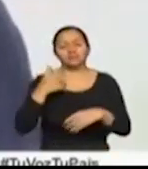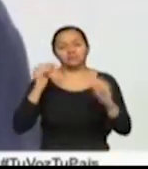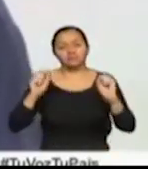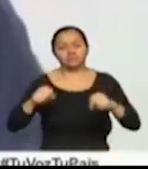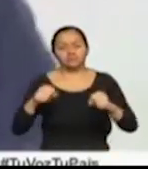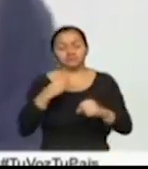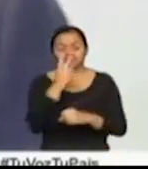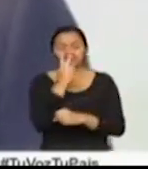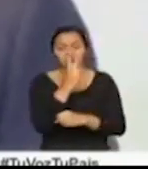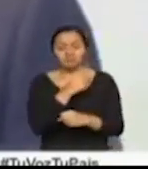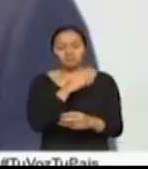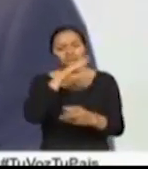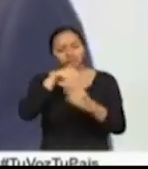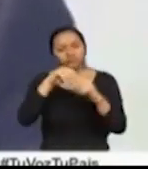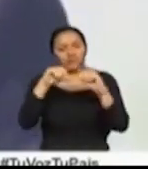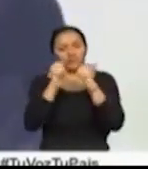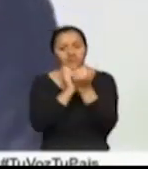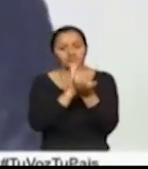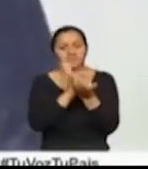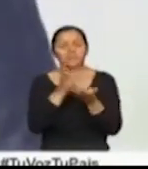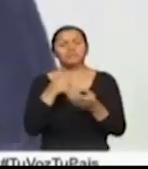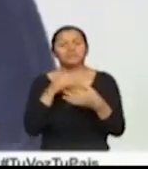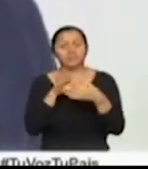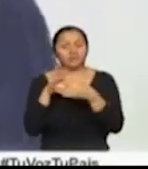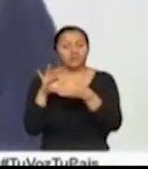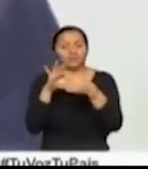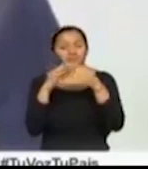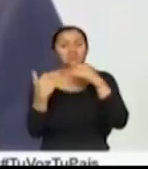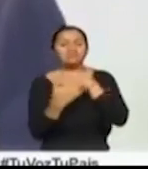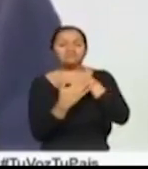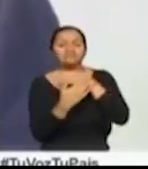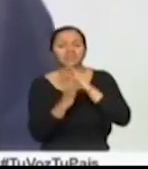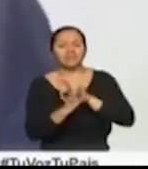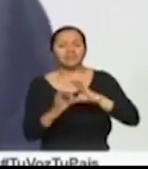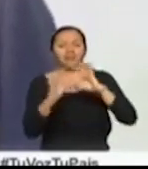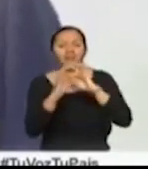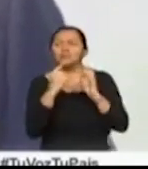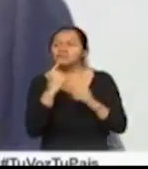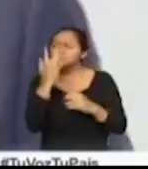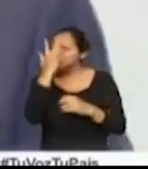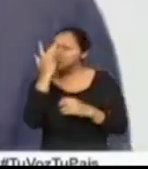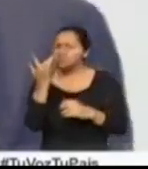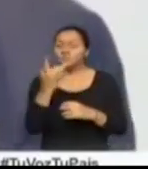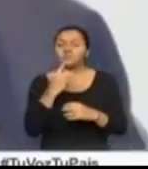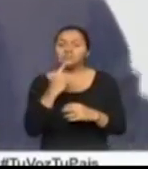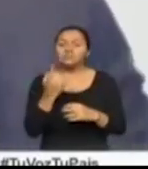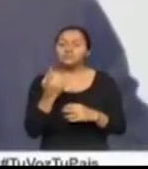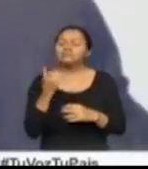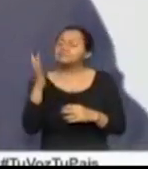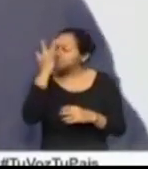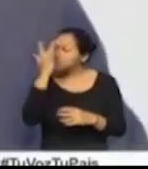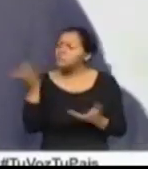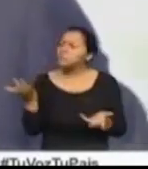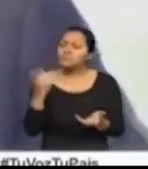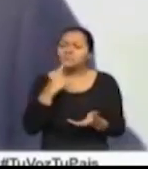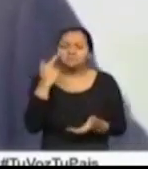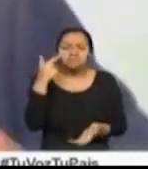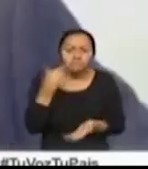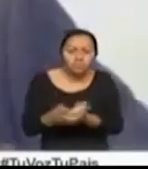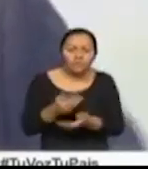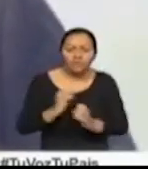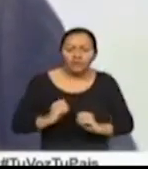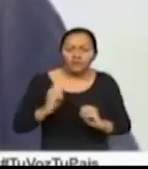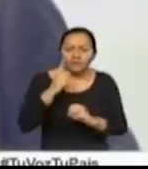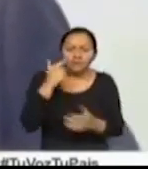Nacional Legislativa. Los compañeros no me llamaron a comparecer por una sola razón. ¿Por qué razón? Porque no hay ninguna prueba en